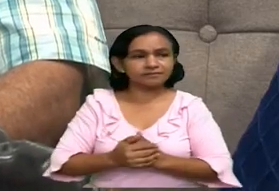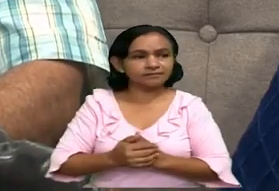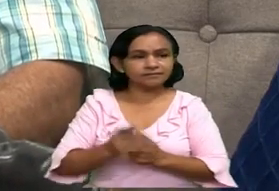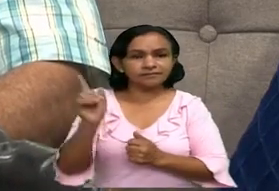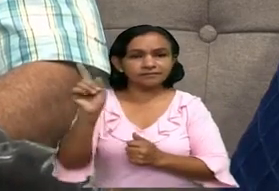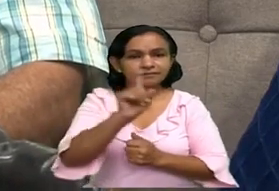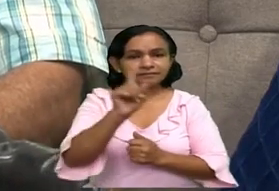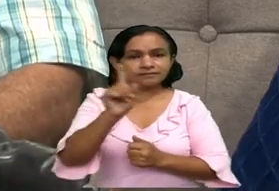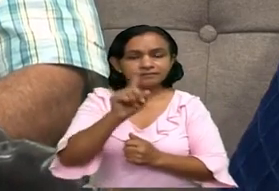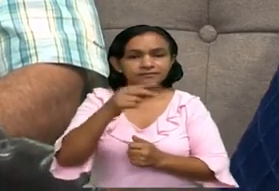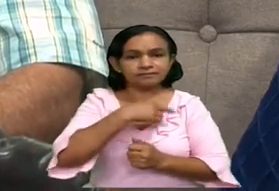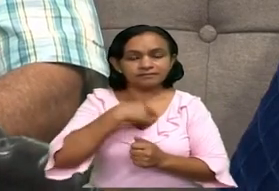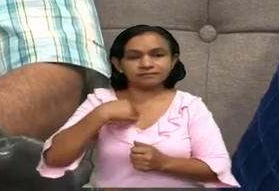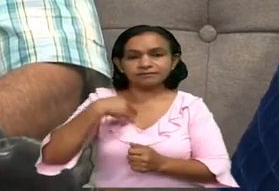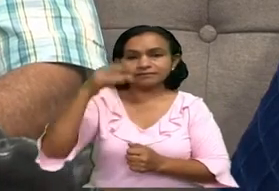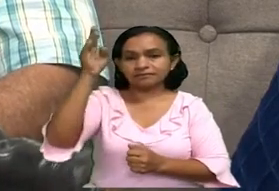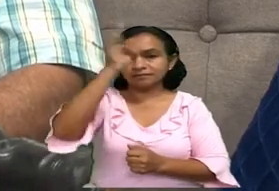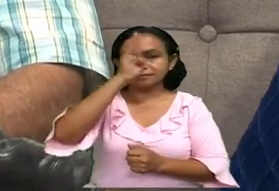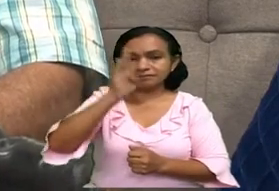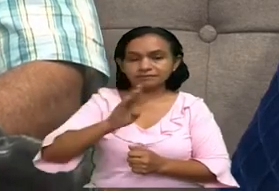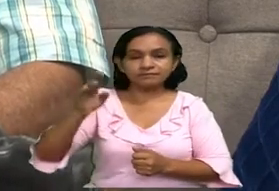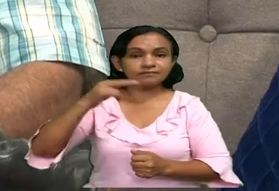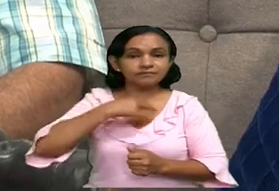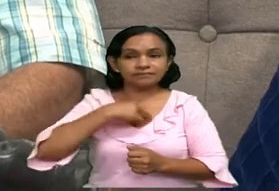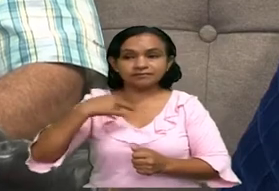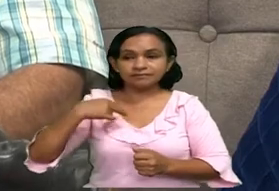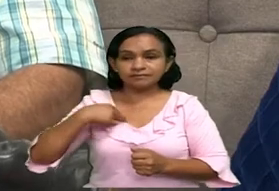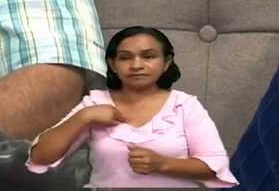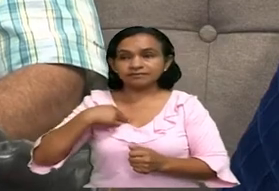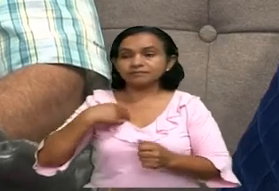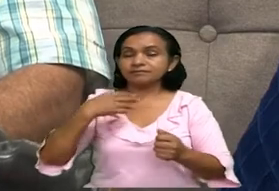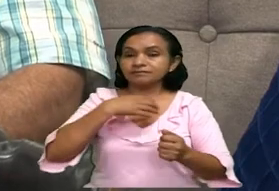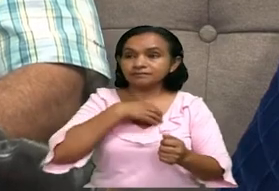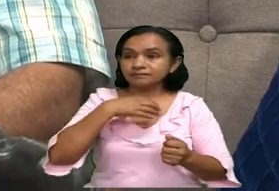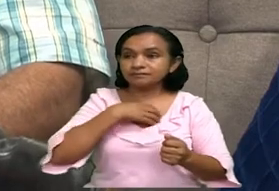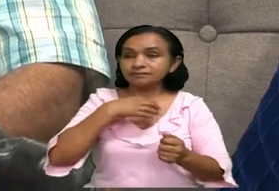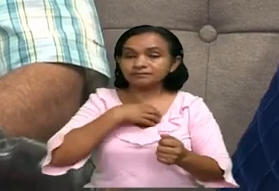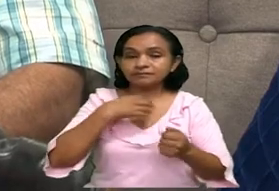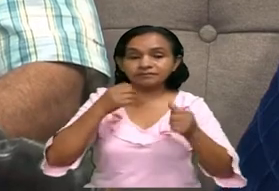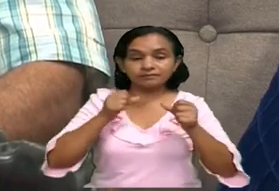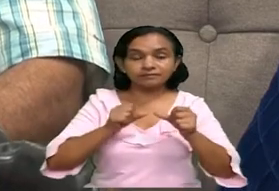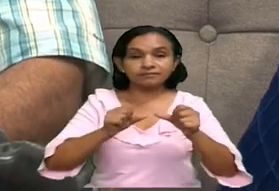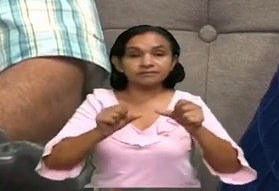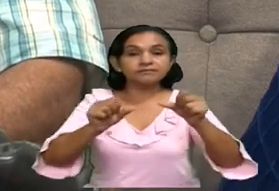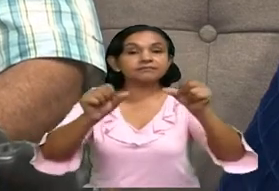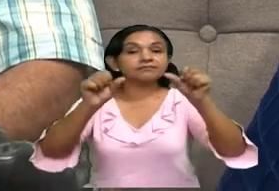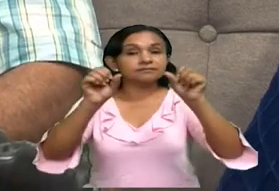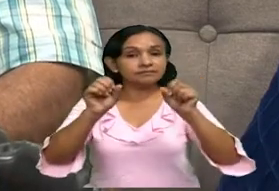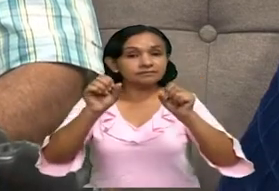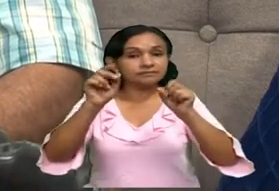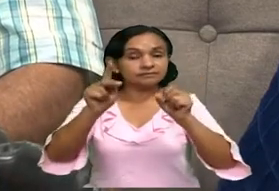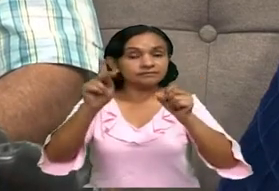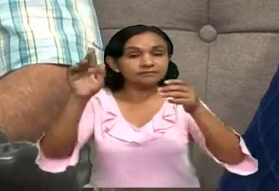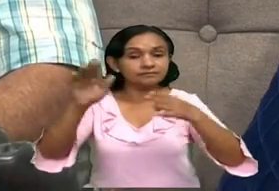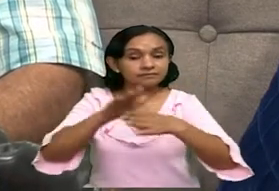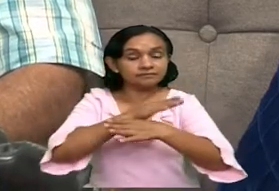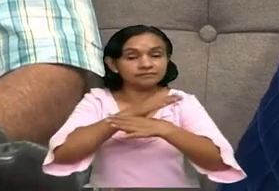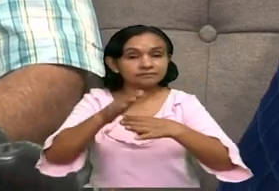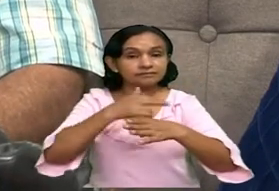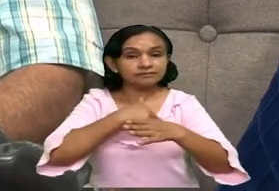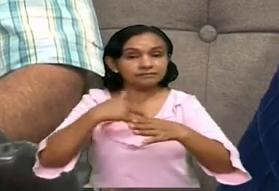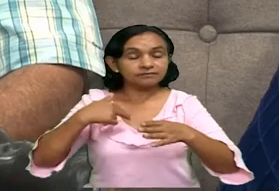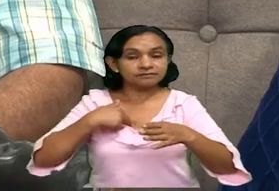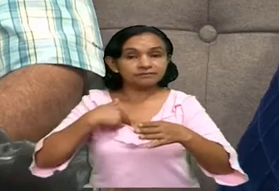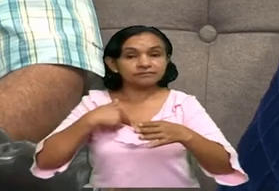dejado de esforzarnos nunca por producir y sacar nuestra producción adelante. Okay. La diferencia la ha hecho